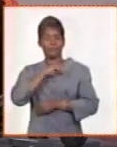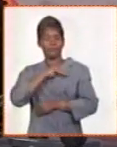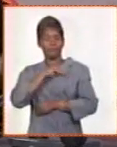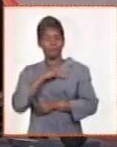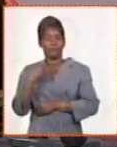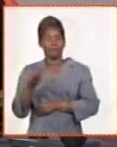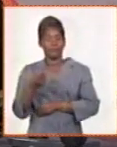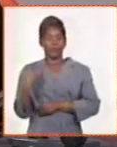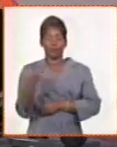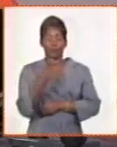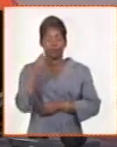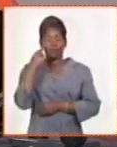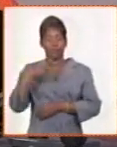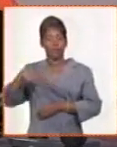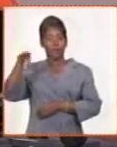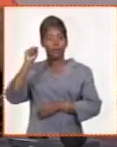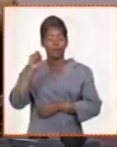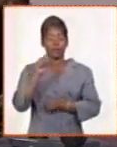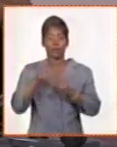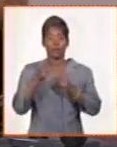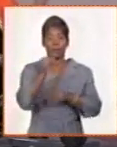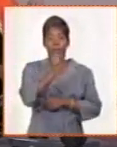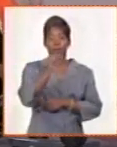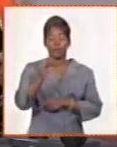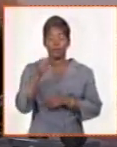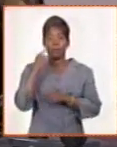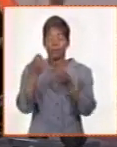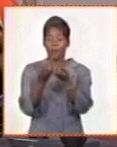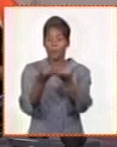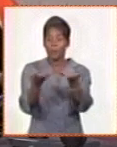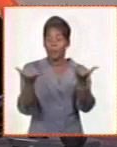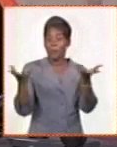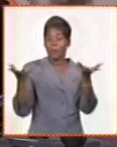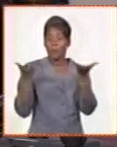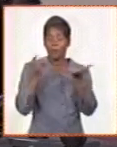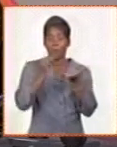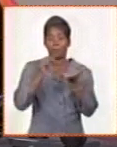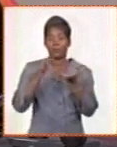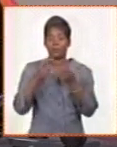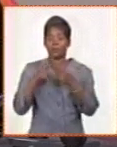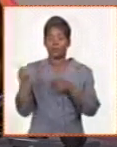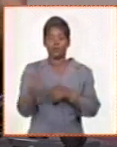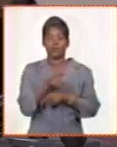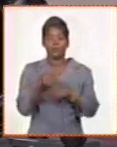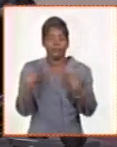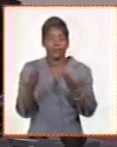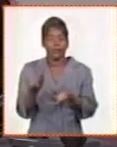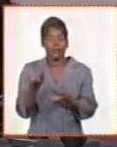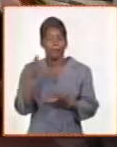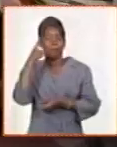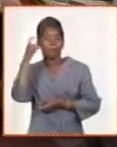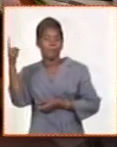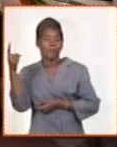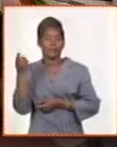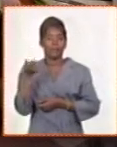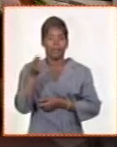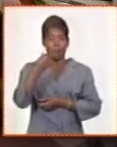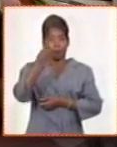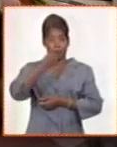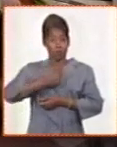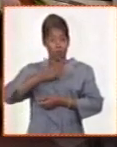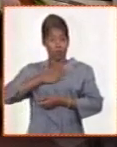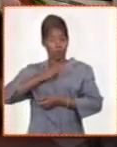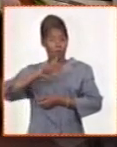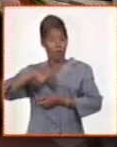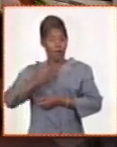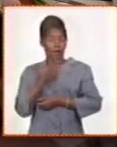maravillar a muchas personas. Pero qué impacto tiene el llegar a esas comunidades para los creadores, para el artista, para Oriol, ¿qué